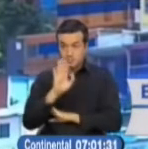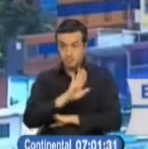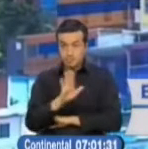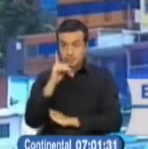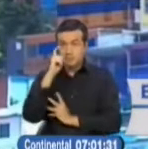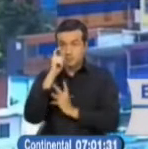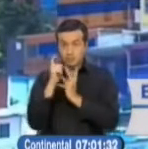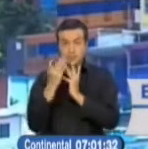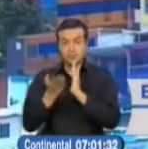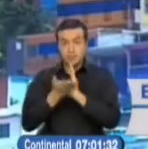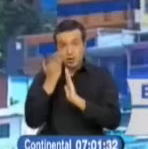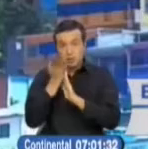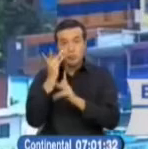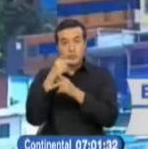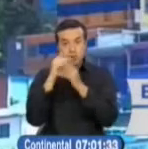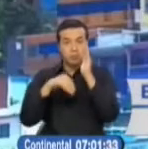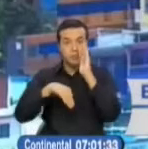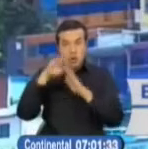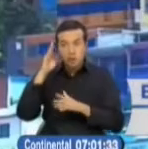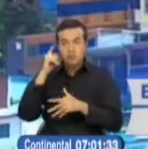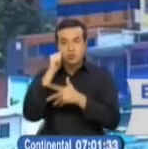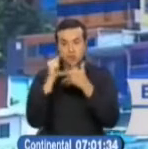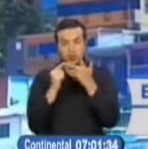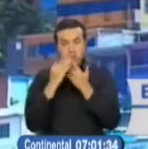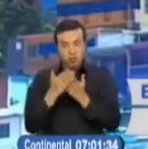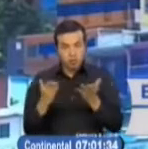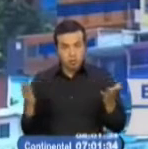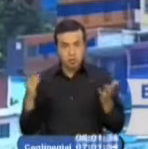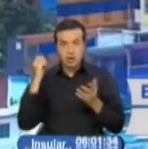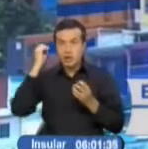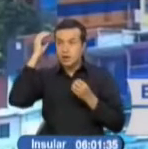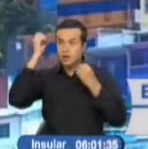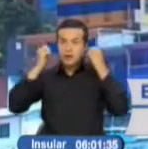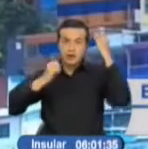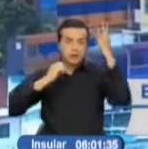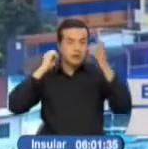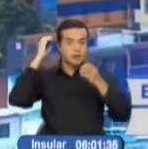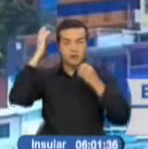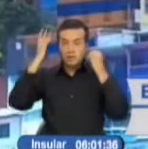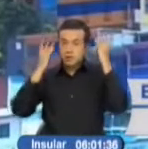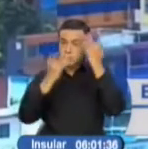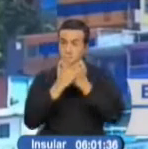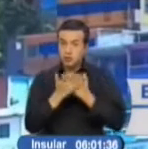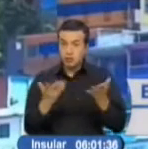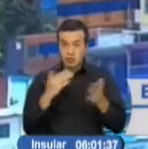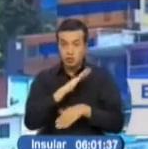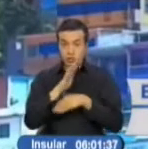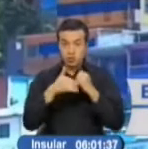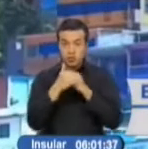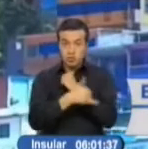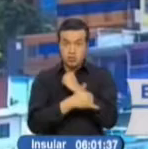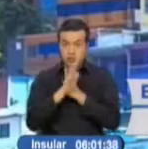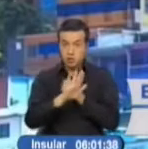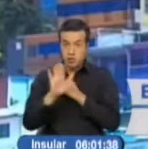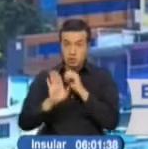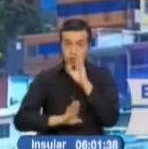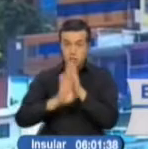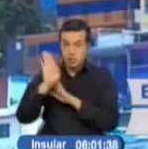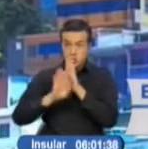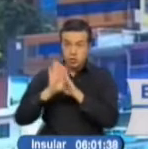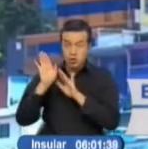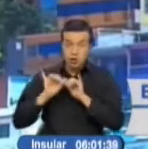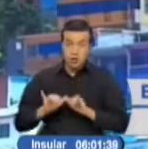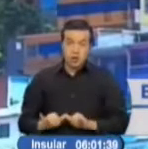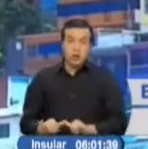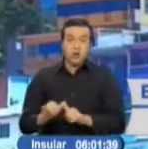necesario diversificar producción, generar nuevos productos, traer la innovación. En realidad, todos los países que han despegado es